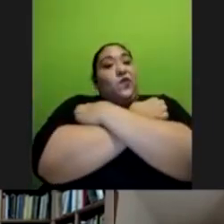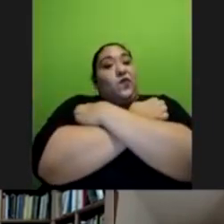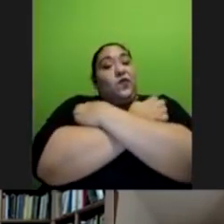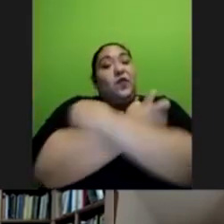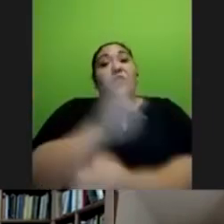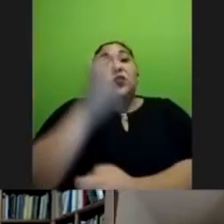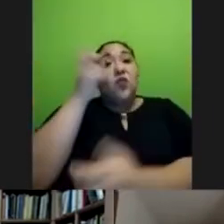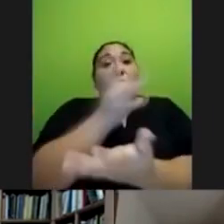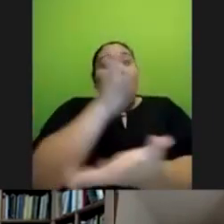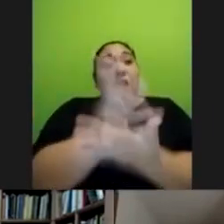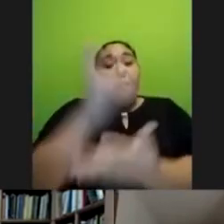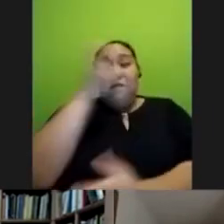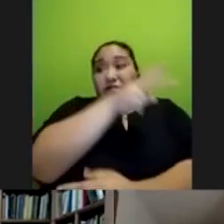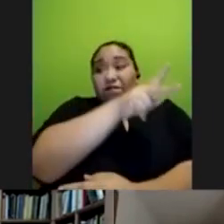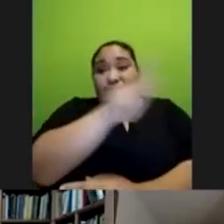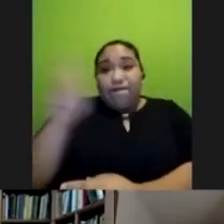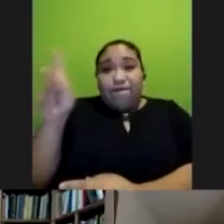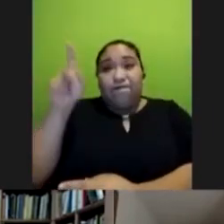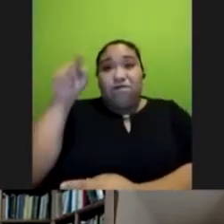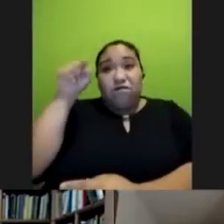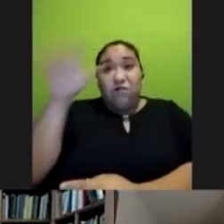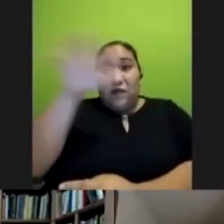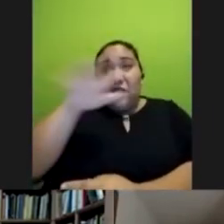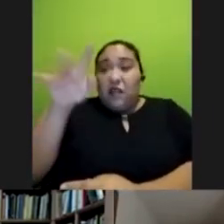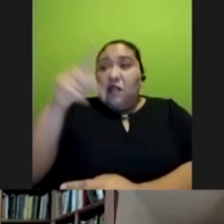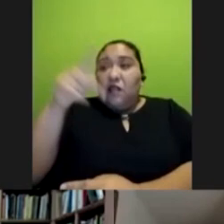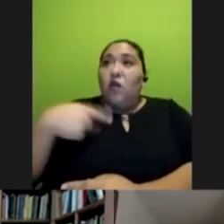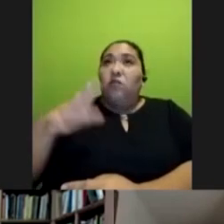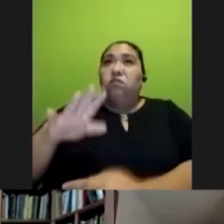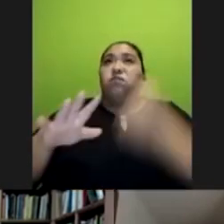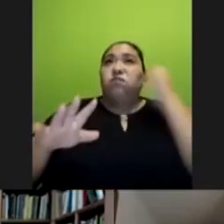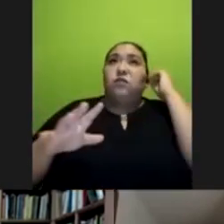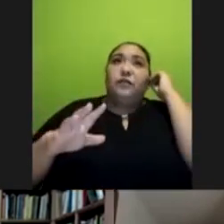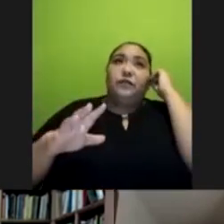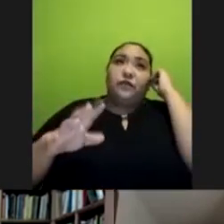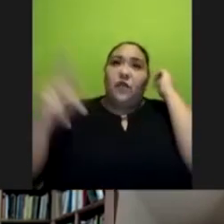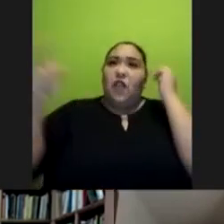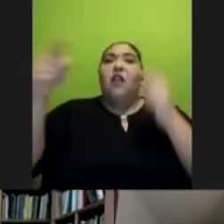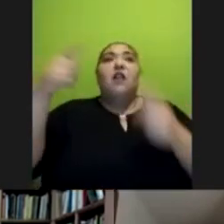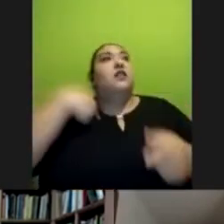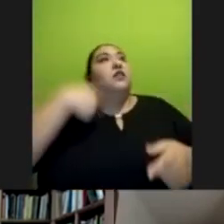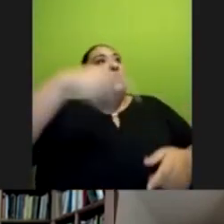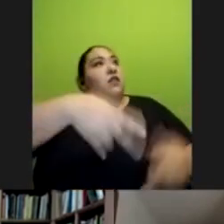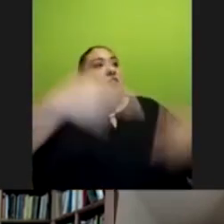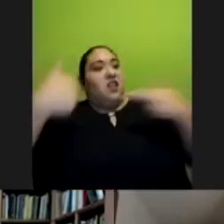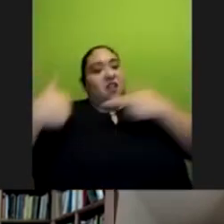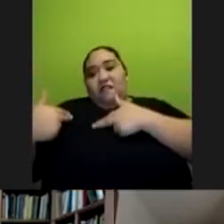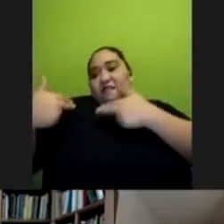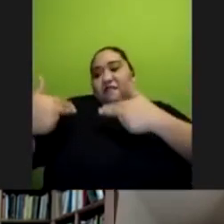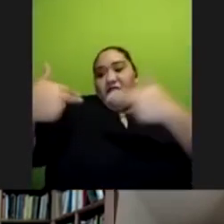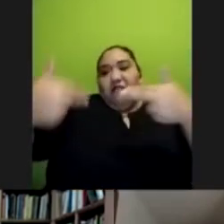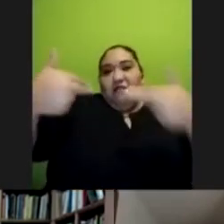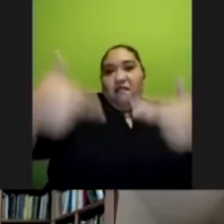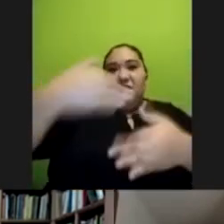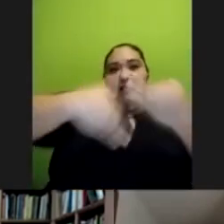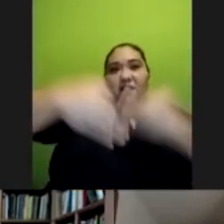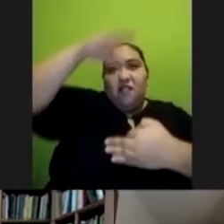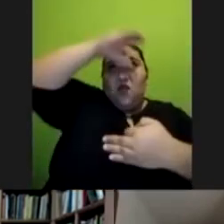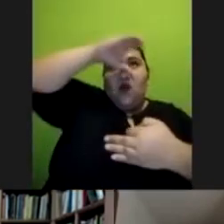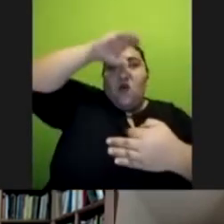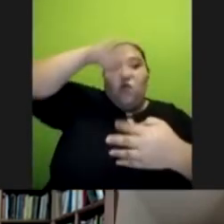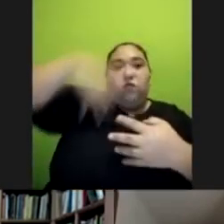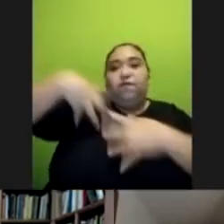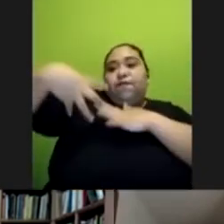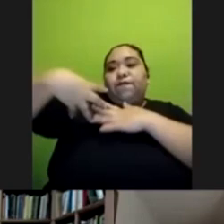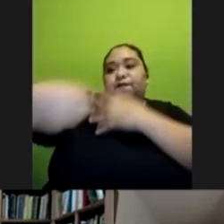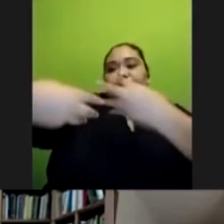pueden objetar la herencia cultural que recibimos. Y en ese sentido, pues son el vehículo que el Estado tiene